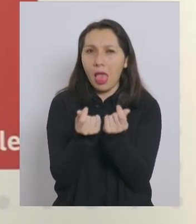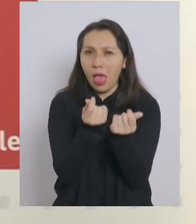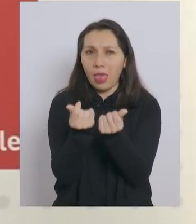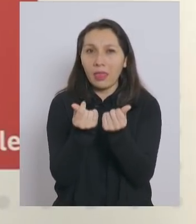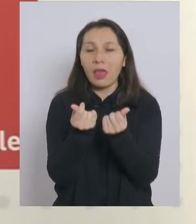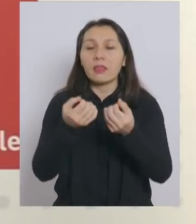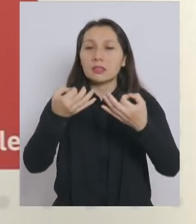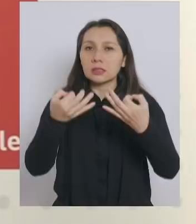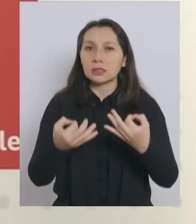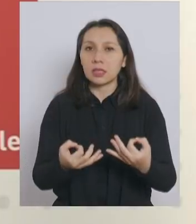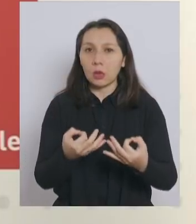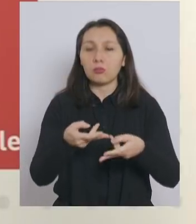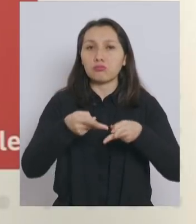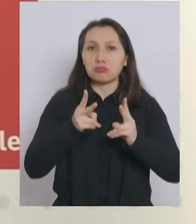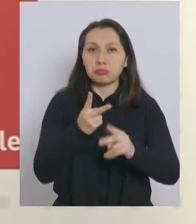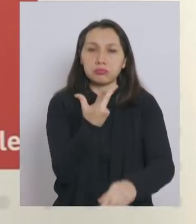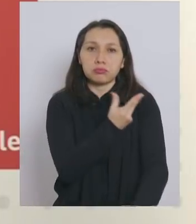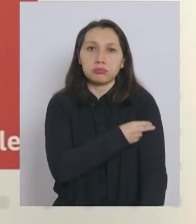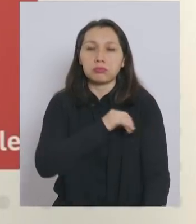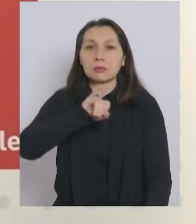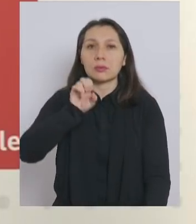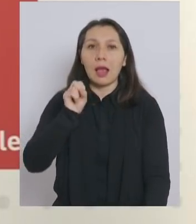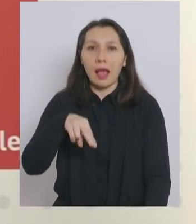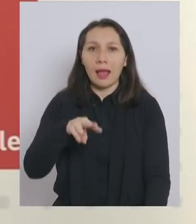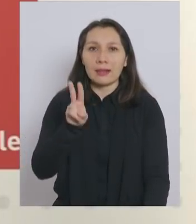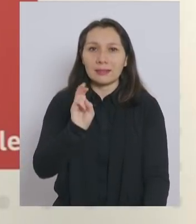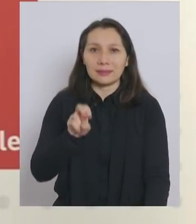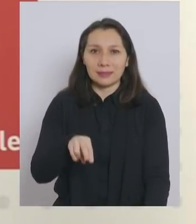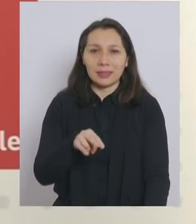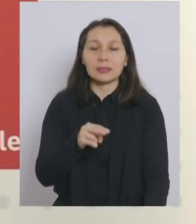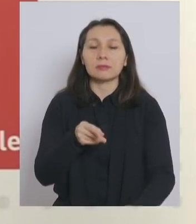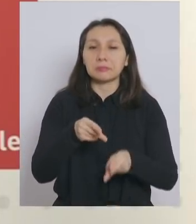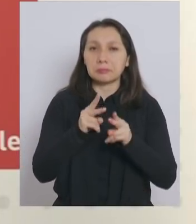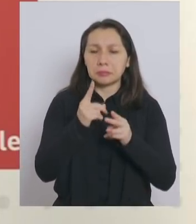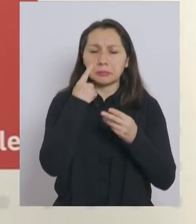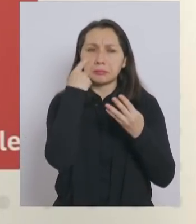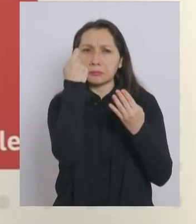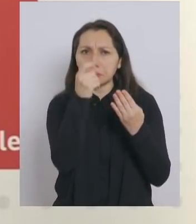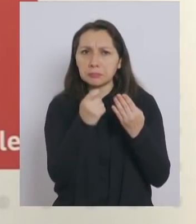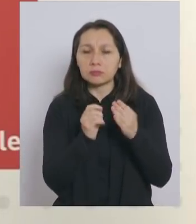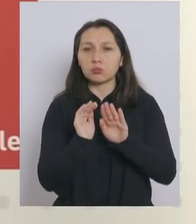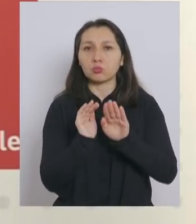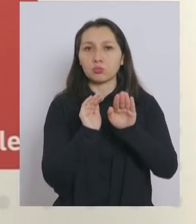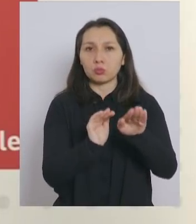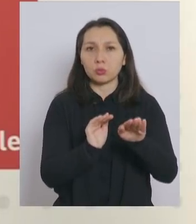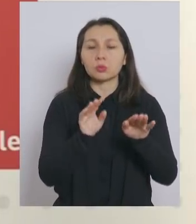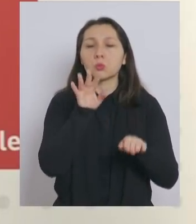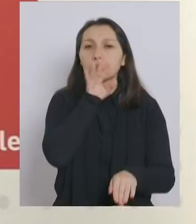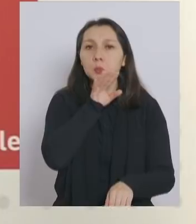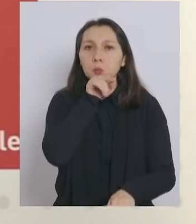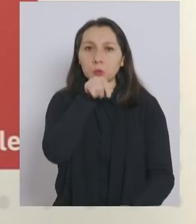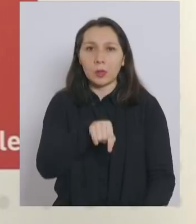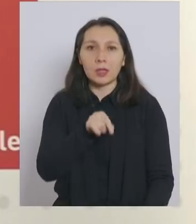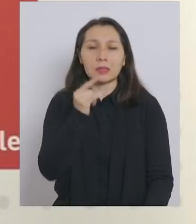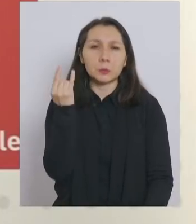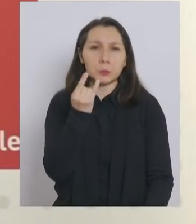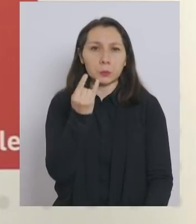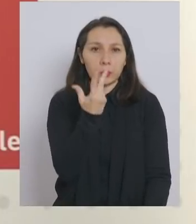y eficacia de la vacuna de Janssen y aspectos que permiten avalar el uso de emergencia en